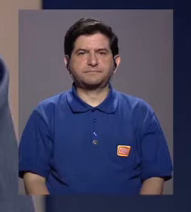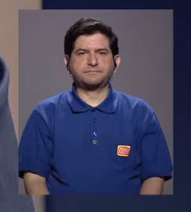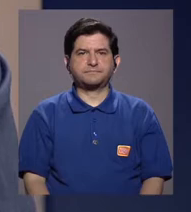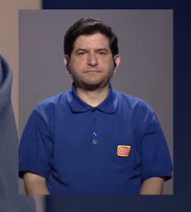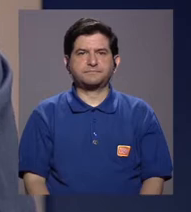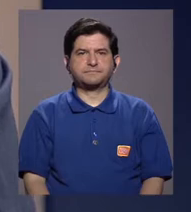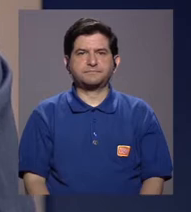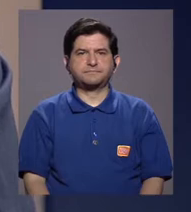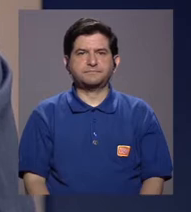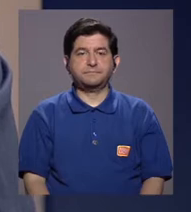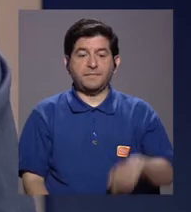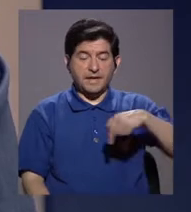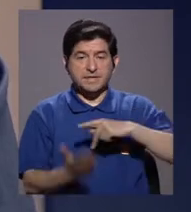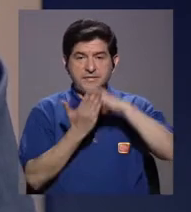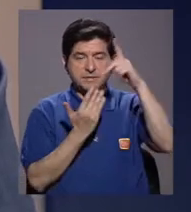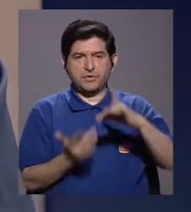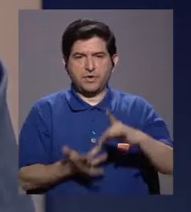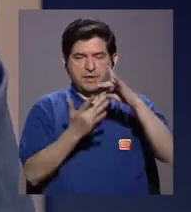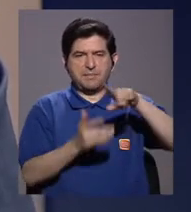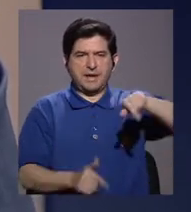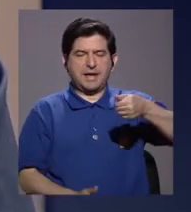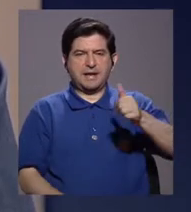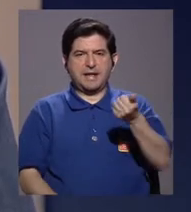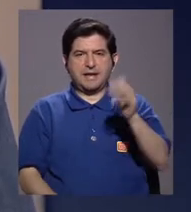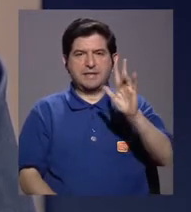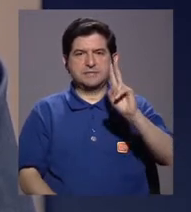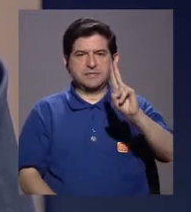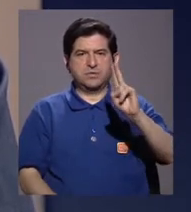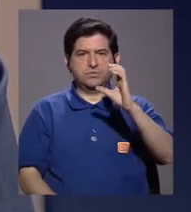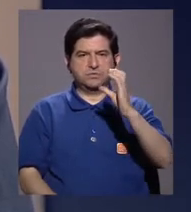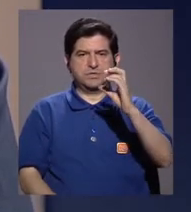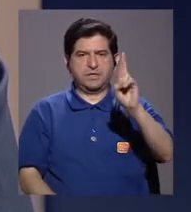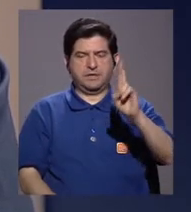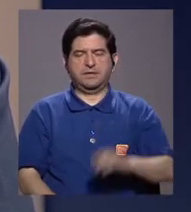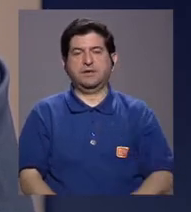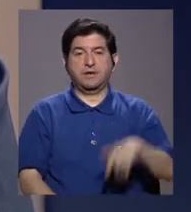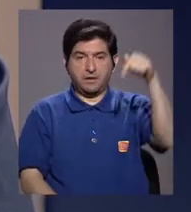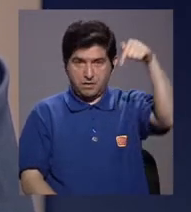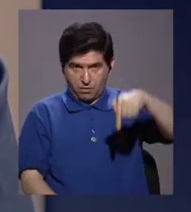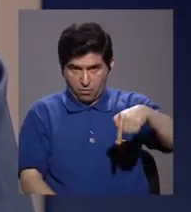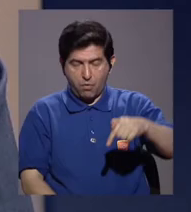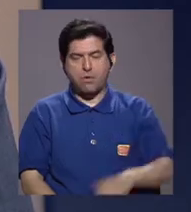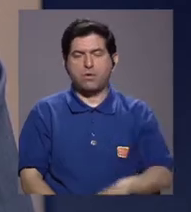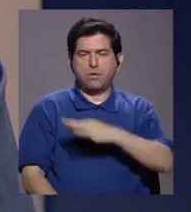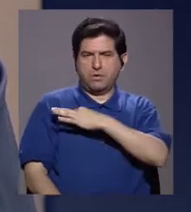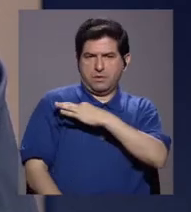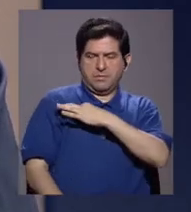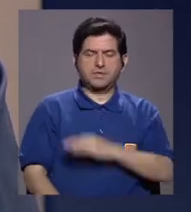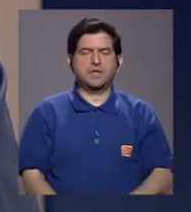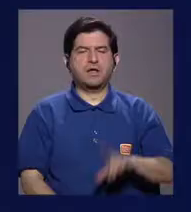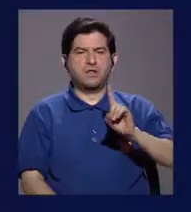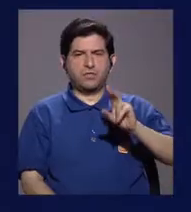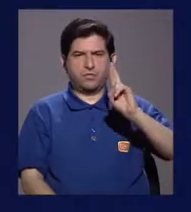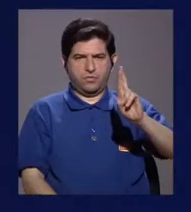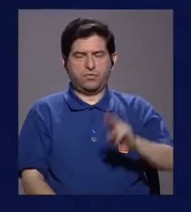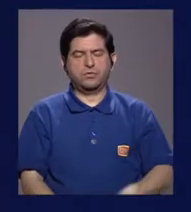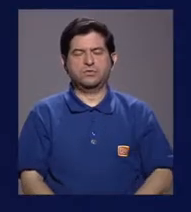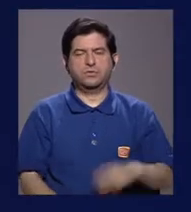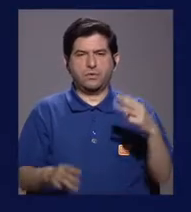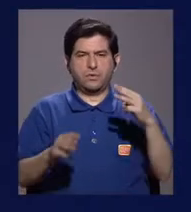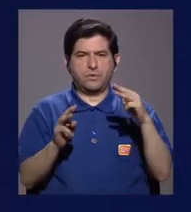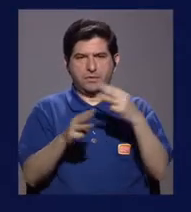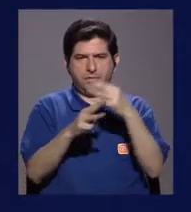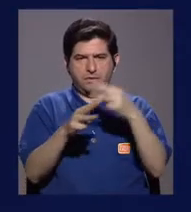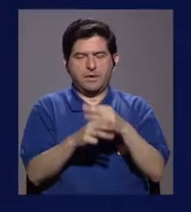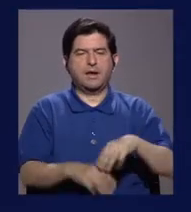este es un especial del canal 15 de la universidad de costa rica hoy tenemos como invitado al doctor en matemática